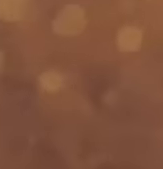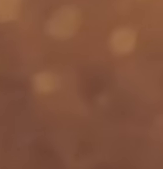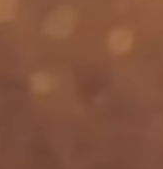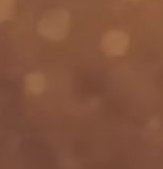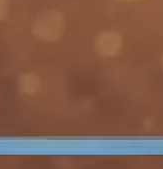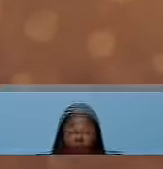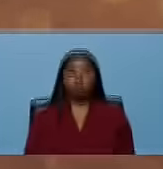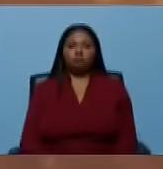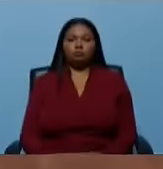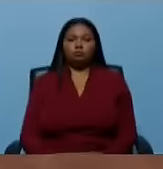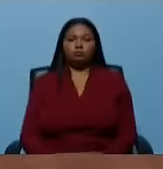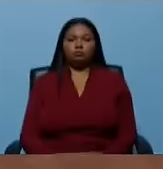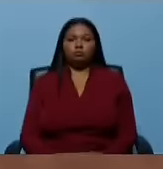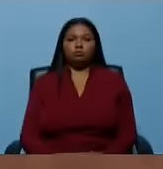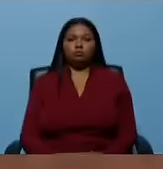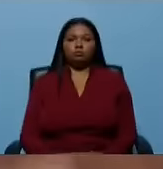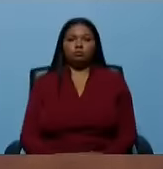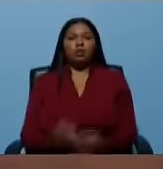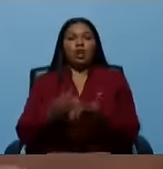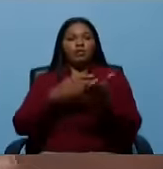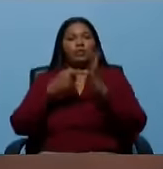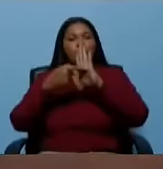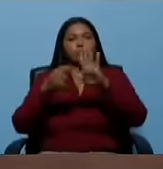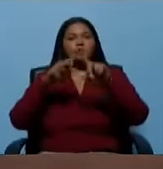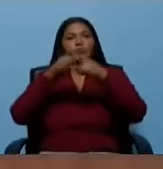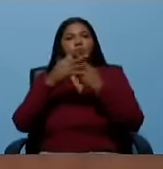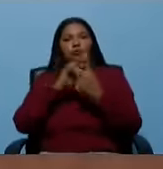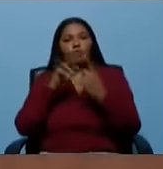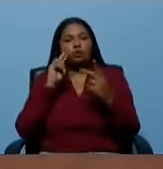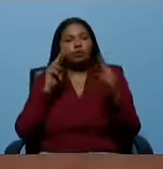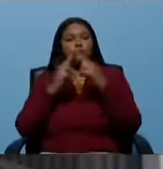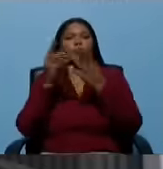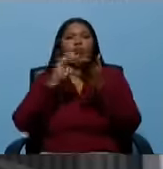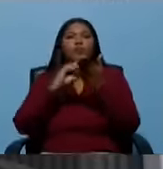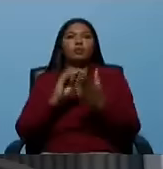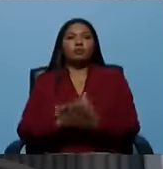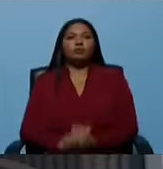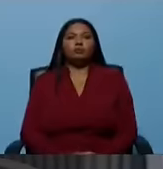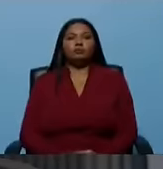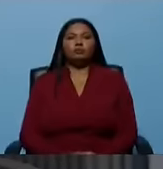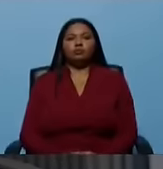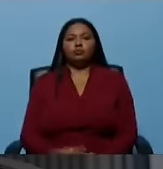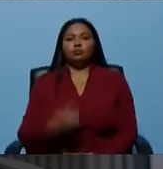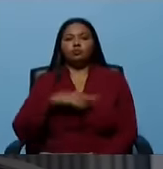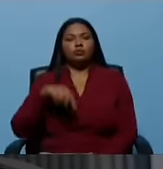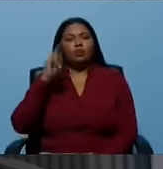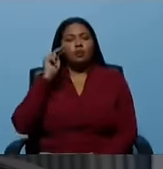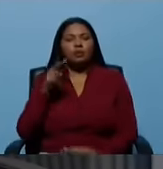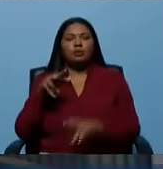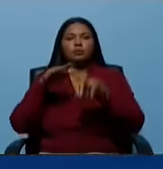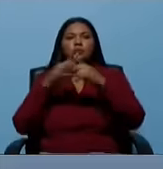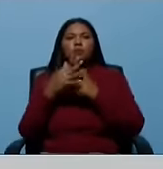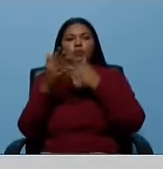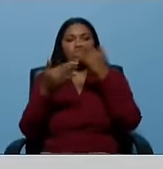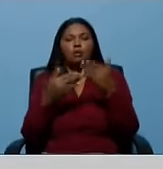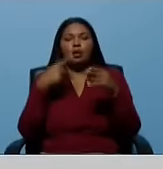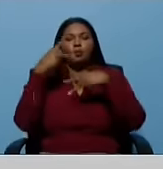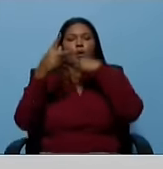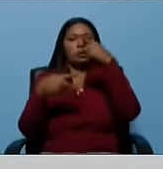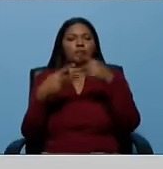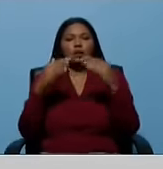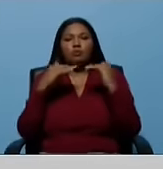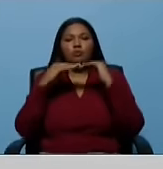su opinión al respecto ante qué nos encontramos nuevamente Bueno nos encontramos ante la ante la continuación de una política